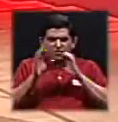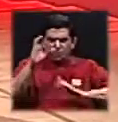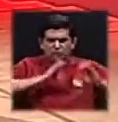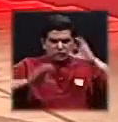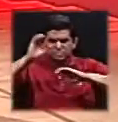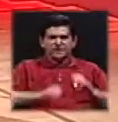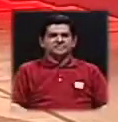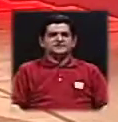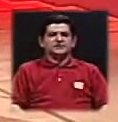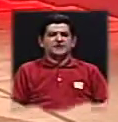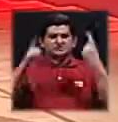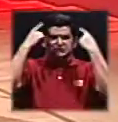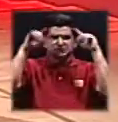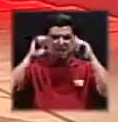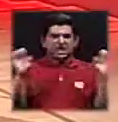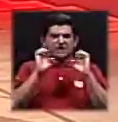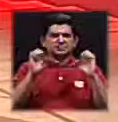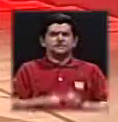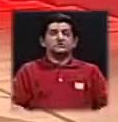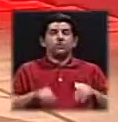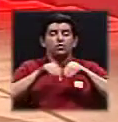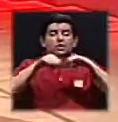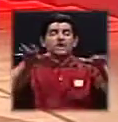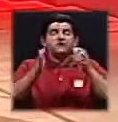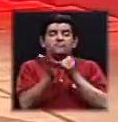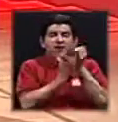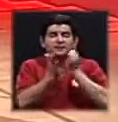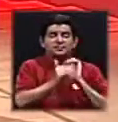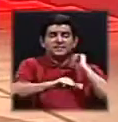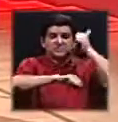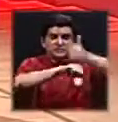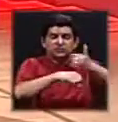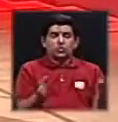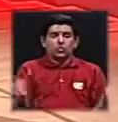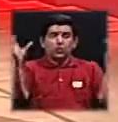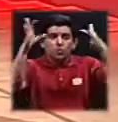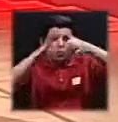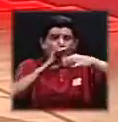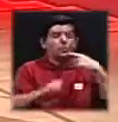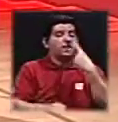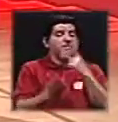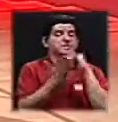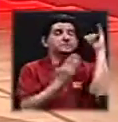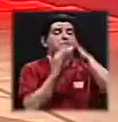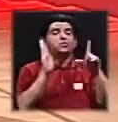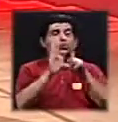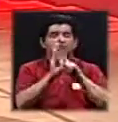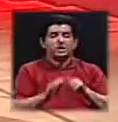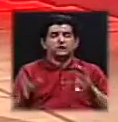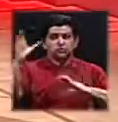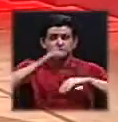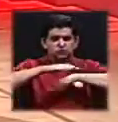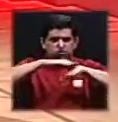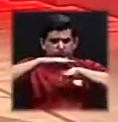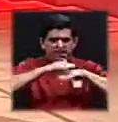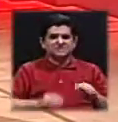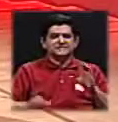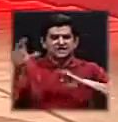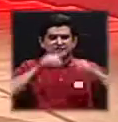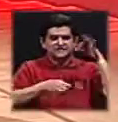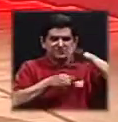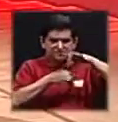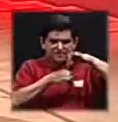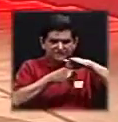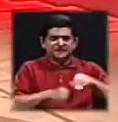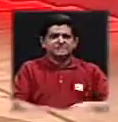eficiencia energética y la creación de una red de investigación que integre, dice el proyecto de ley, ciencias básicas, ciencias alimentarias y